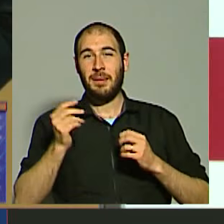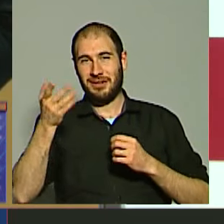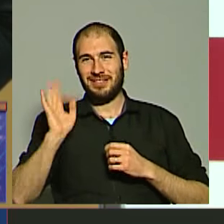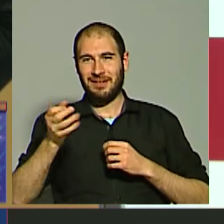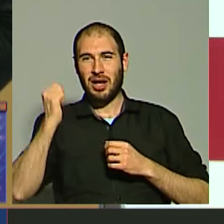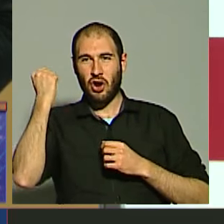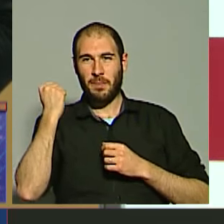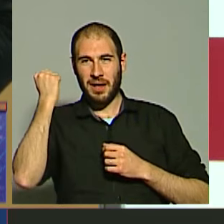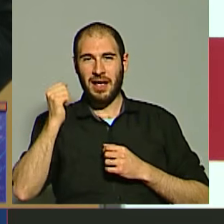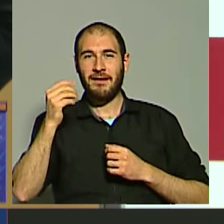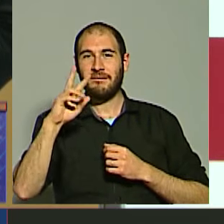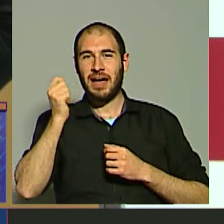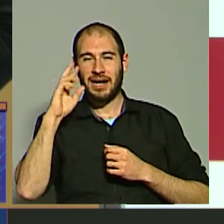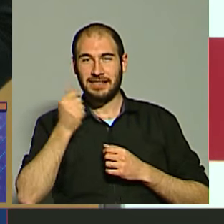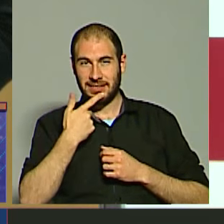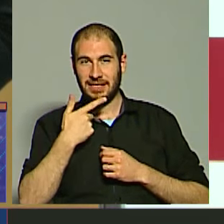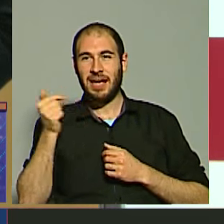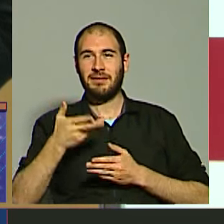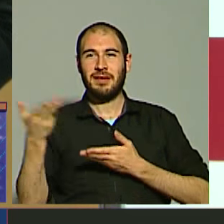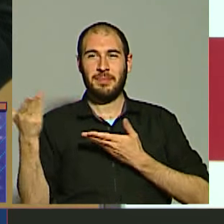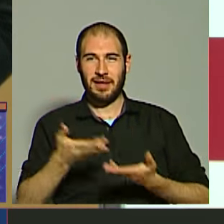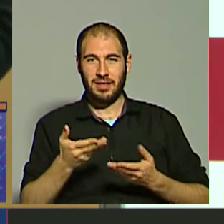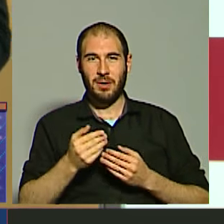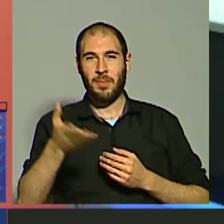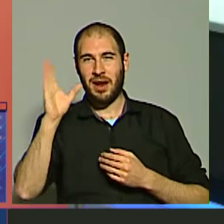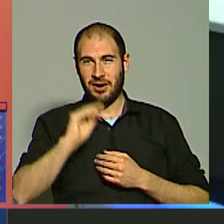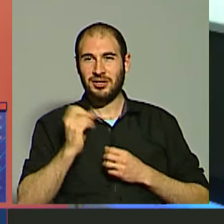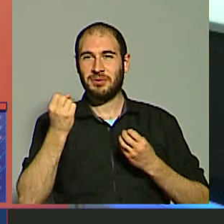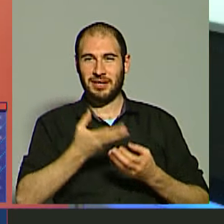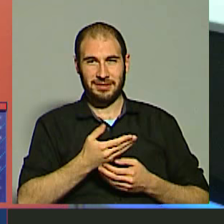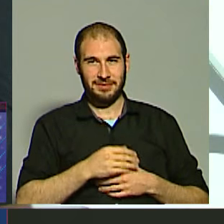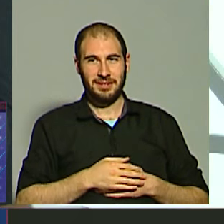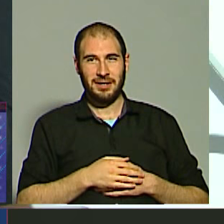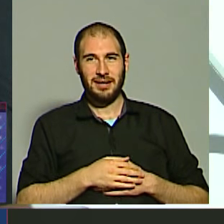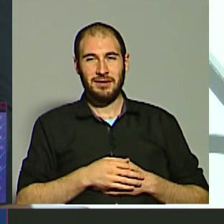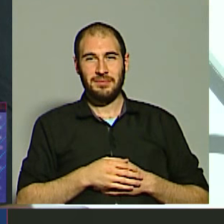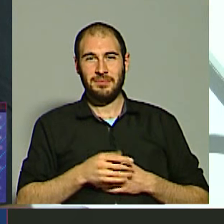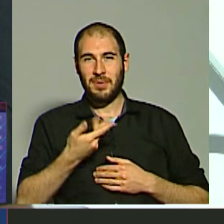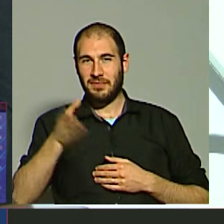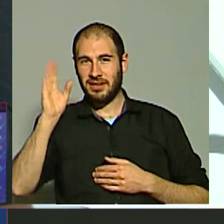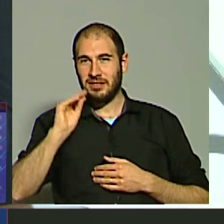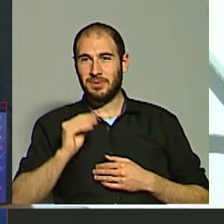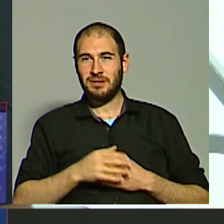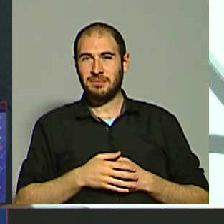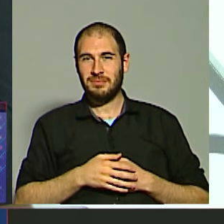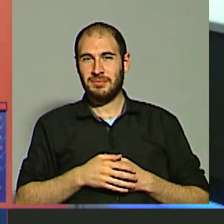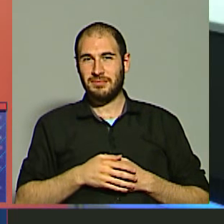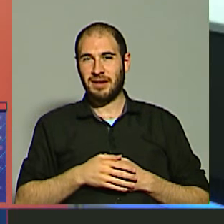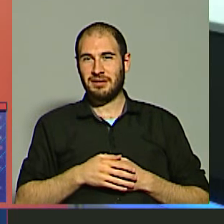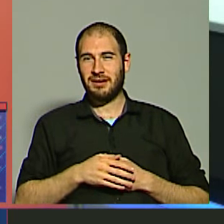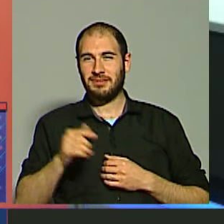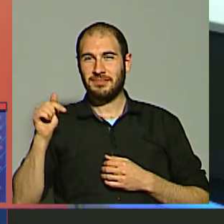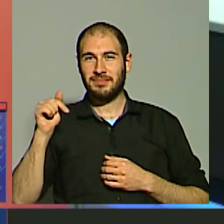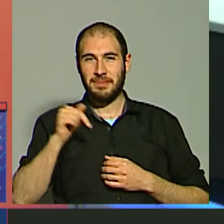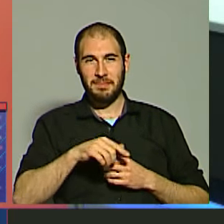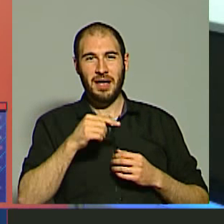Especialista de Economía, José Vargas, con nosotros. Aquí le vamos a dar la bienvenida en las muy buenas noches. ¿Qué tal, José? ¿Cómo estás? Buenas noches, un gusto como siempre. Bueno, vamos